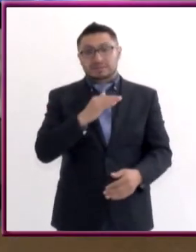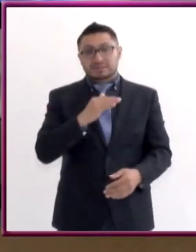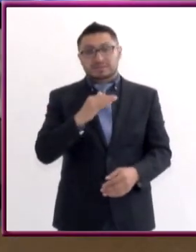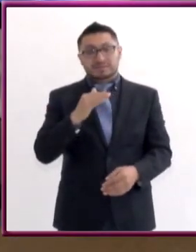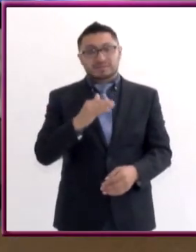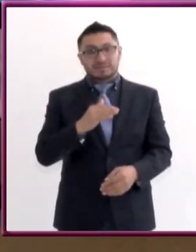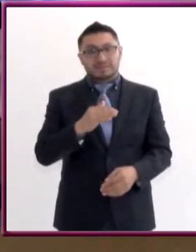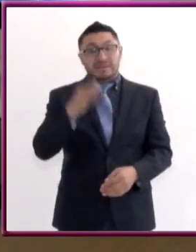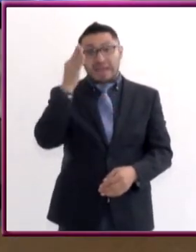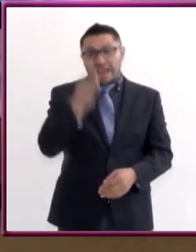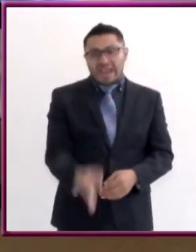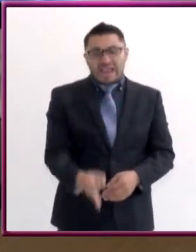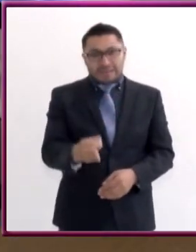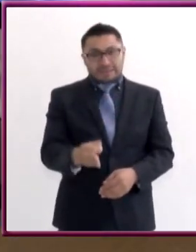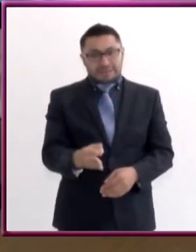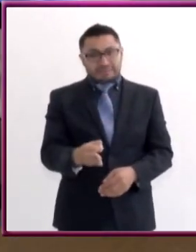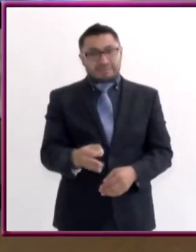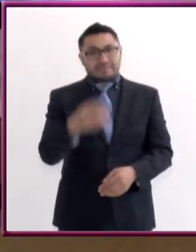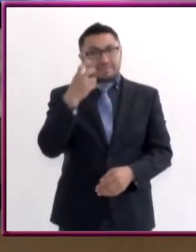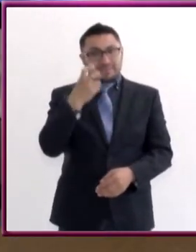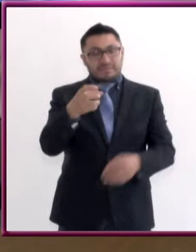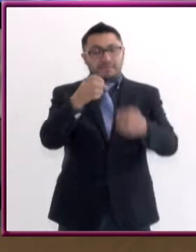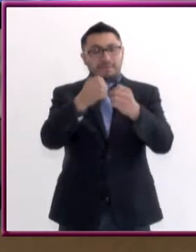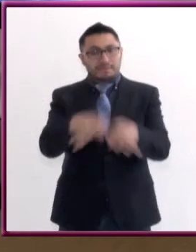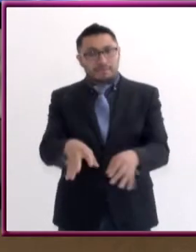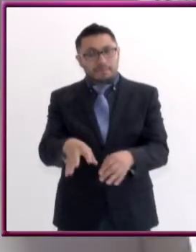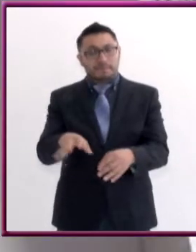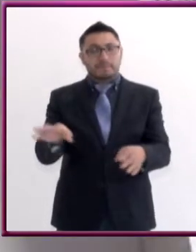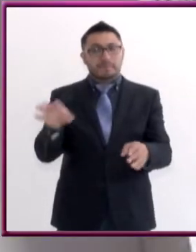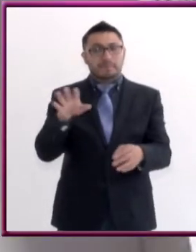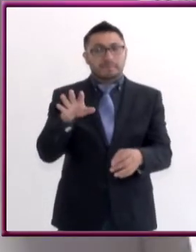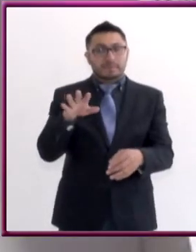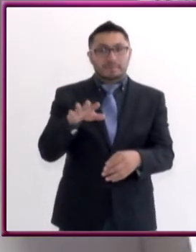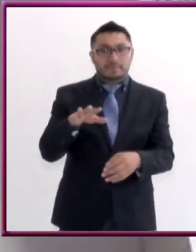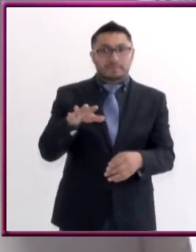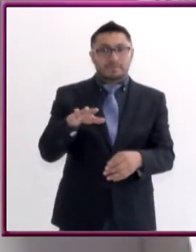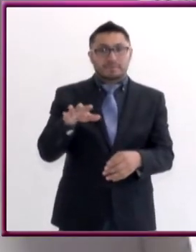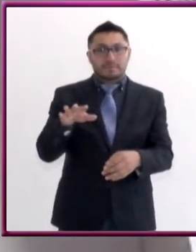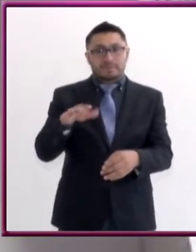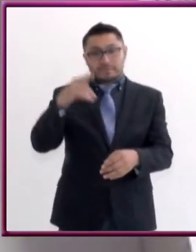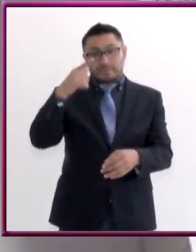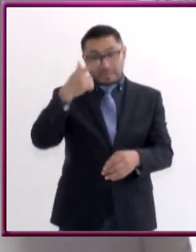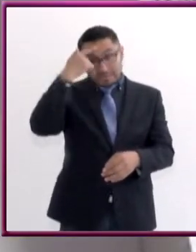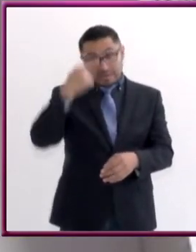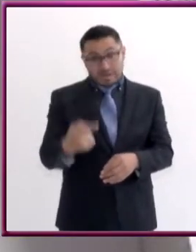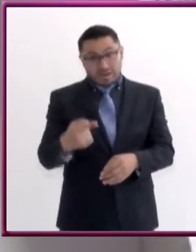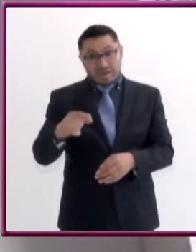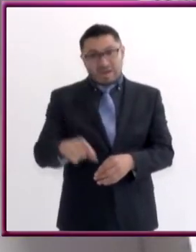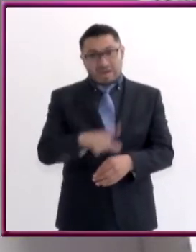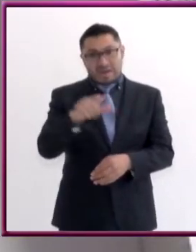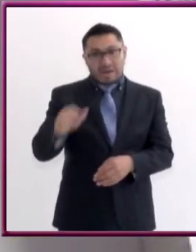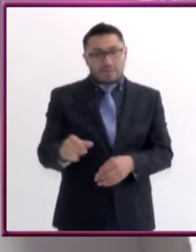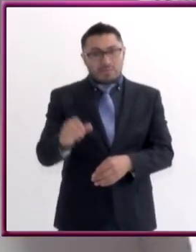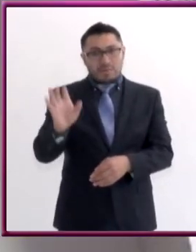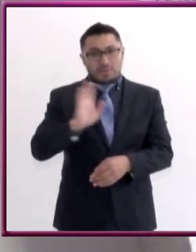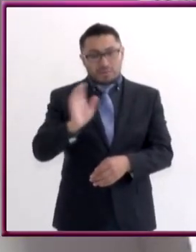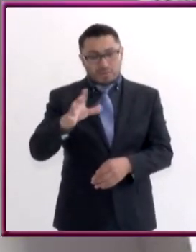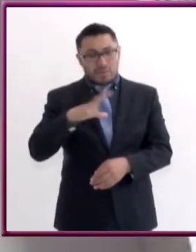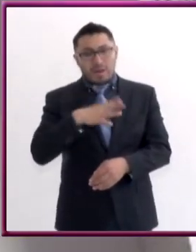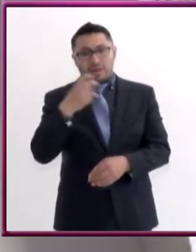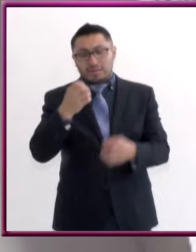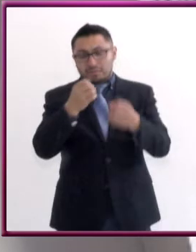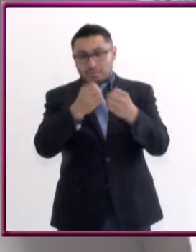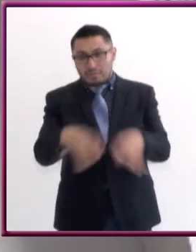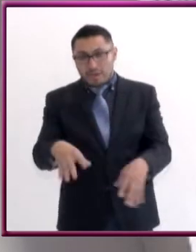superar esas pérdidas, de manera que cada vez que enfrentamos una de ellas, podamos salir de